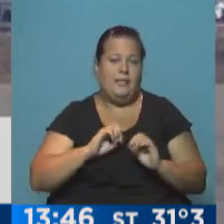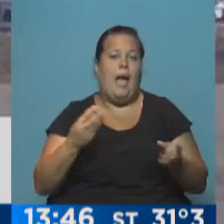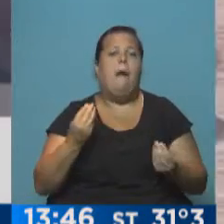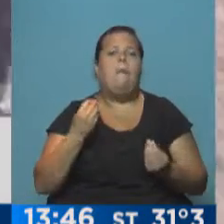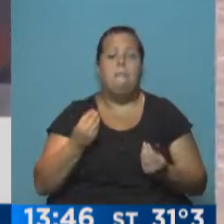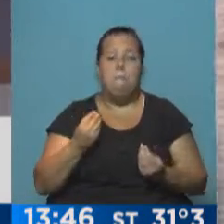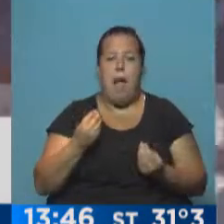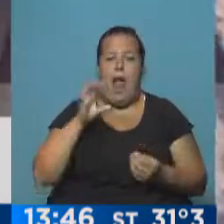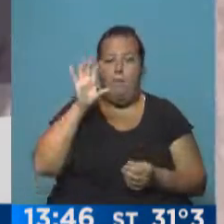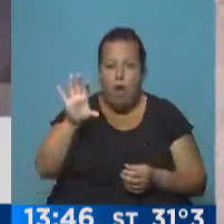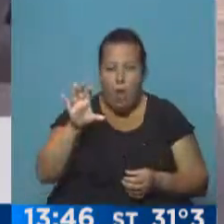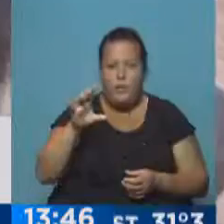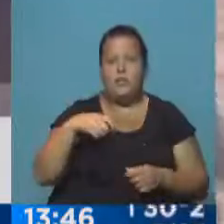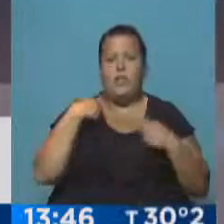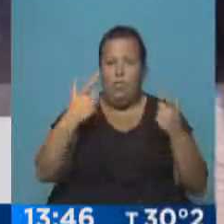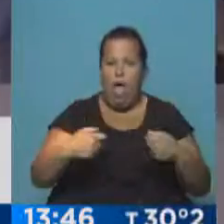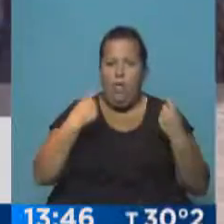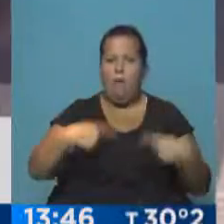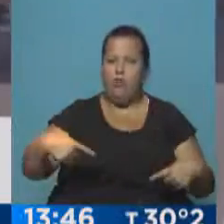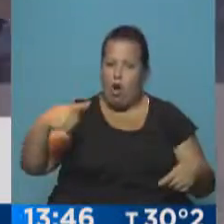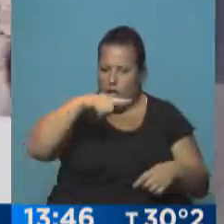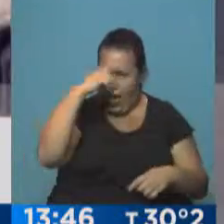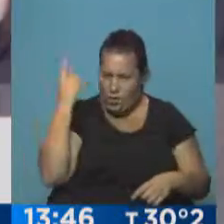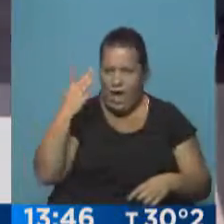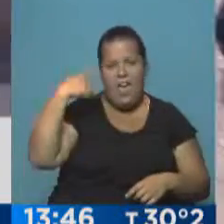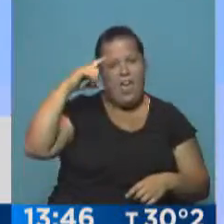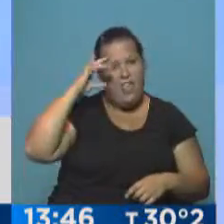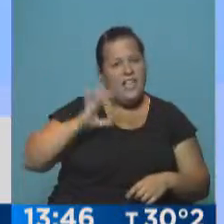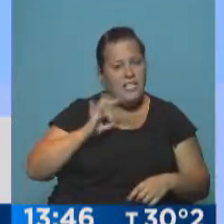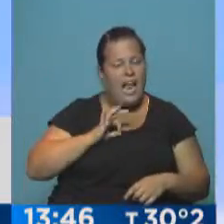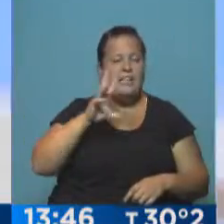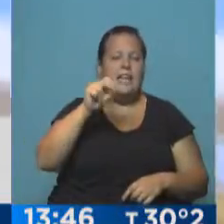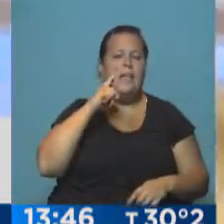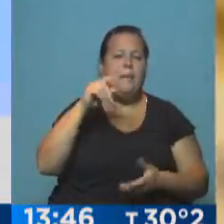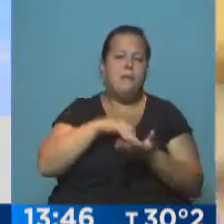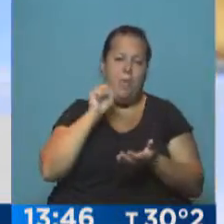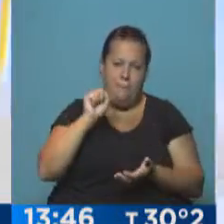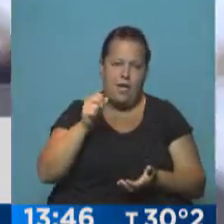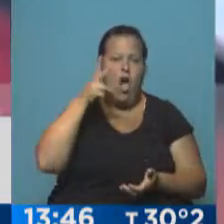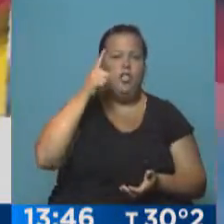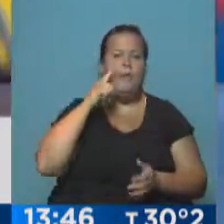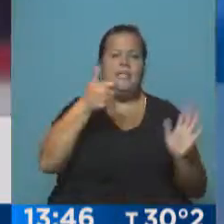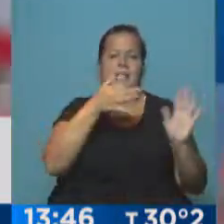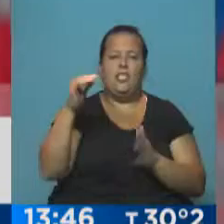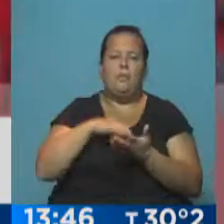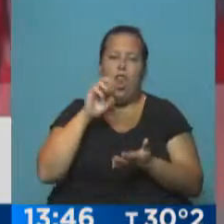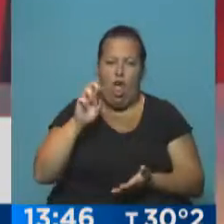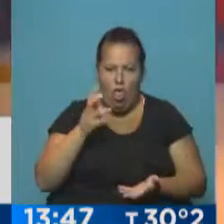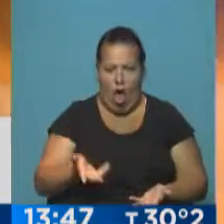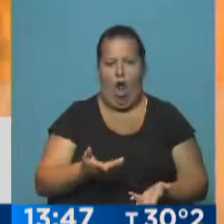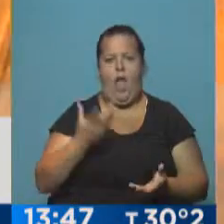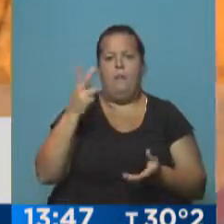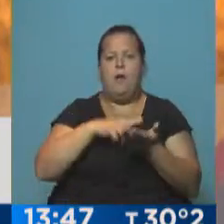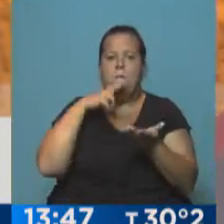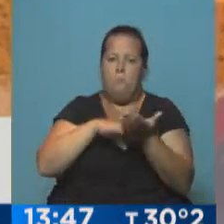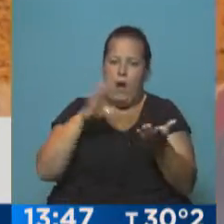una provincia que le ha dado tanto a Nación. En los últimos 10 años le ha dado 30.000 millones de pesos, 8.600 millones de dólares por retención